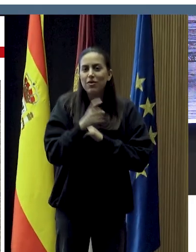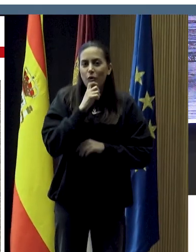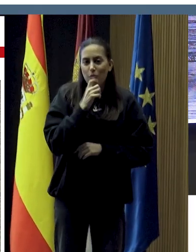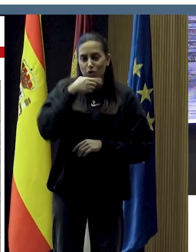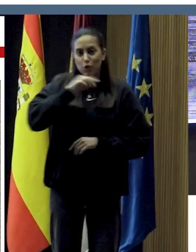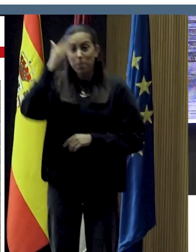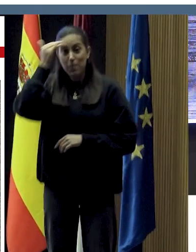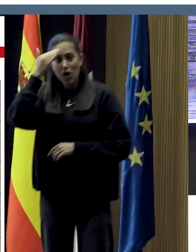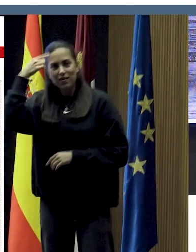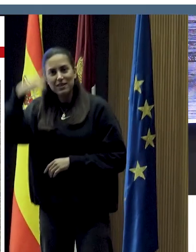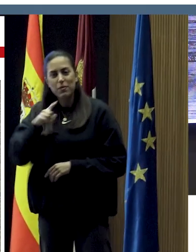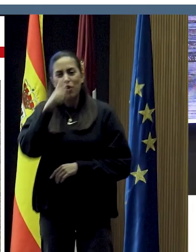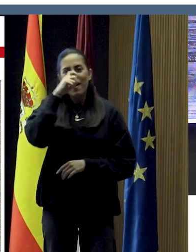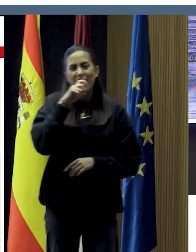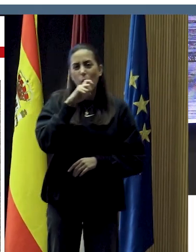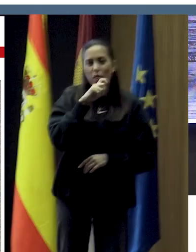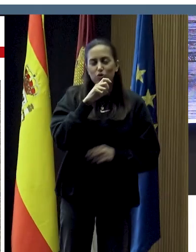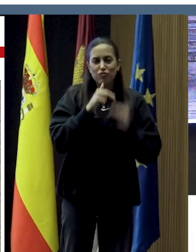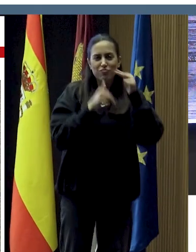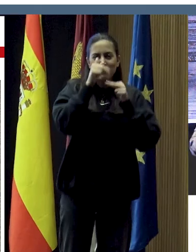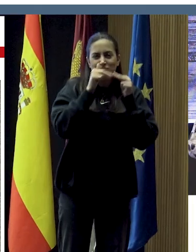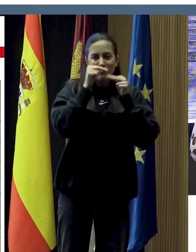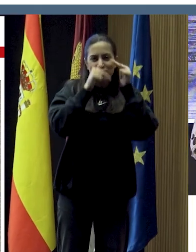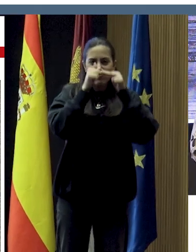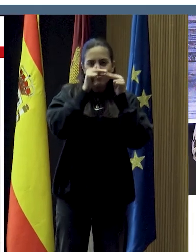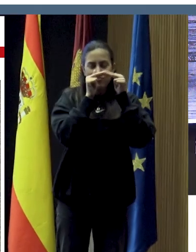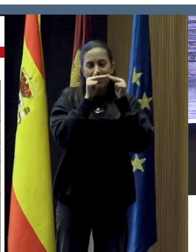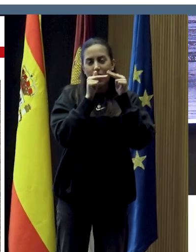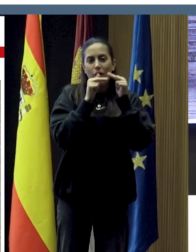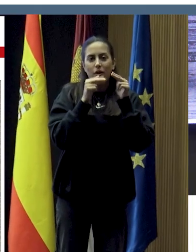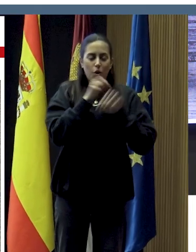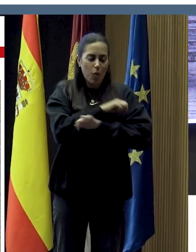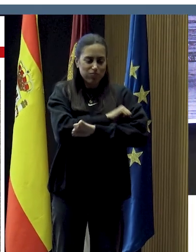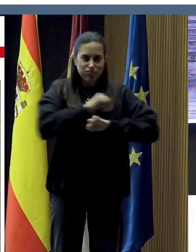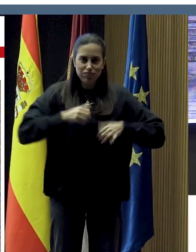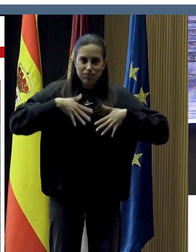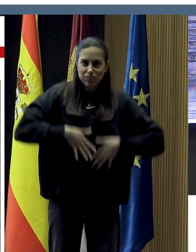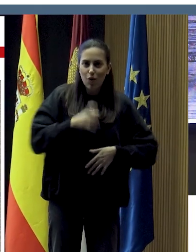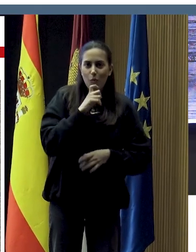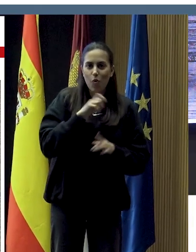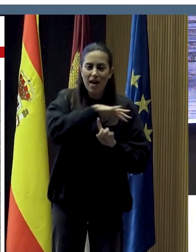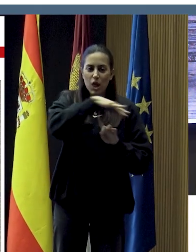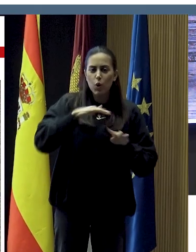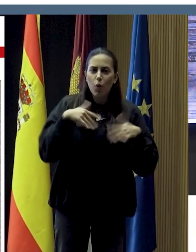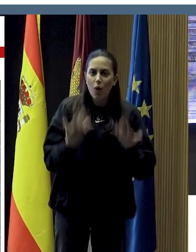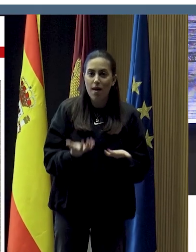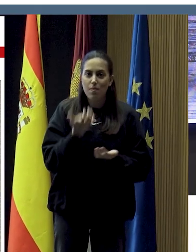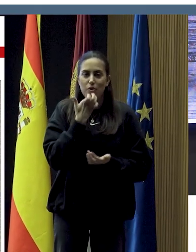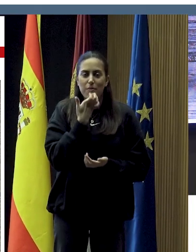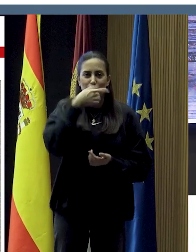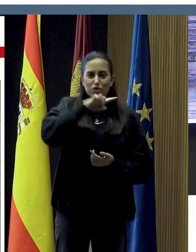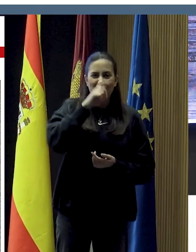memoria, pero ¿cómo formamos esos nuevos recuerdos? ¿Cómo los construimos? ¿Qué entorno necesitamos? ¿Qué hace que se pierdan